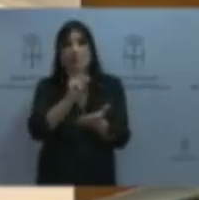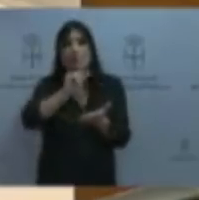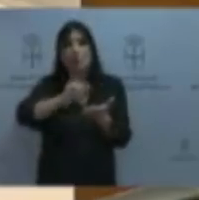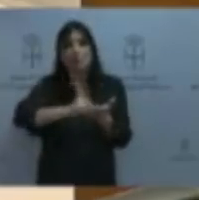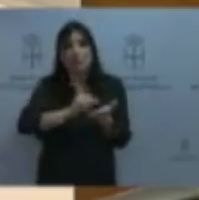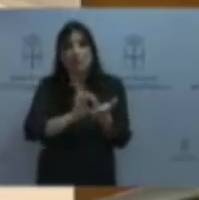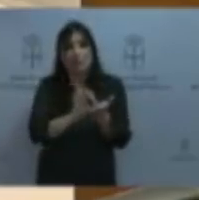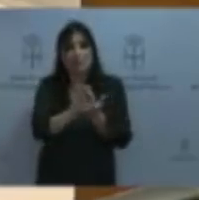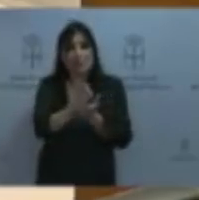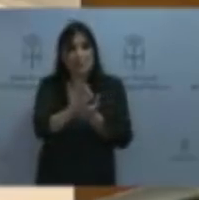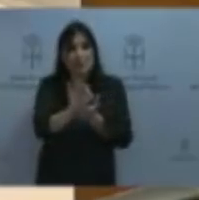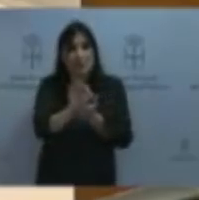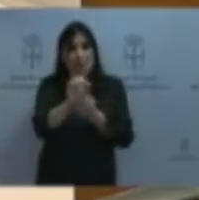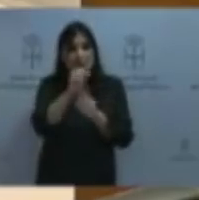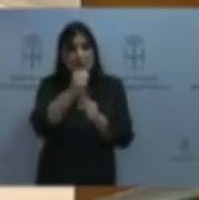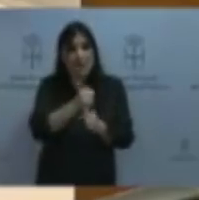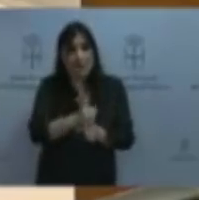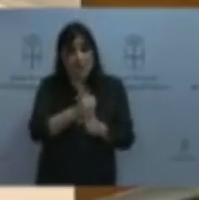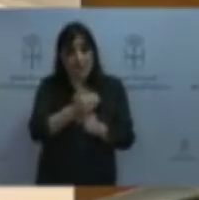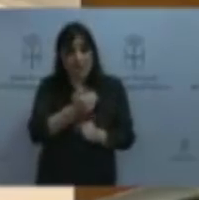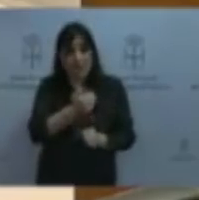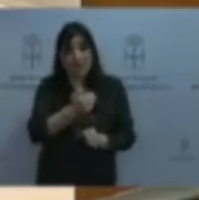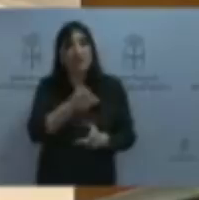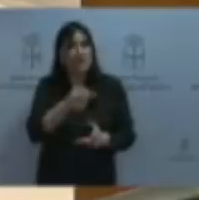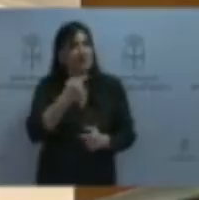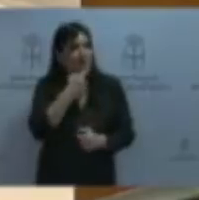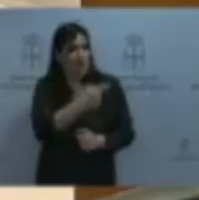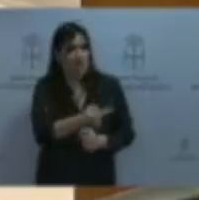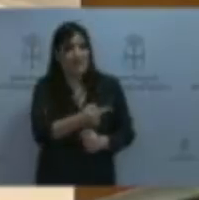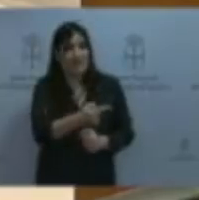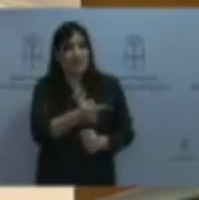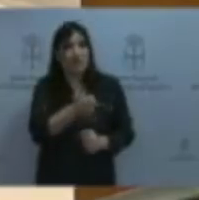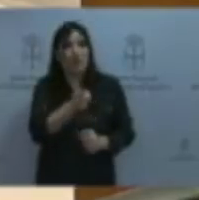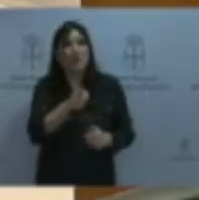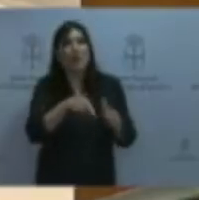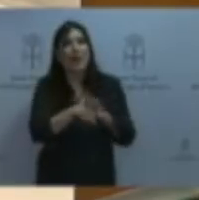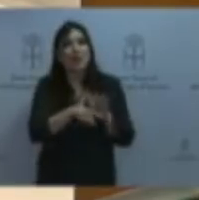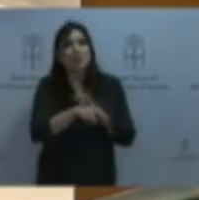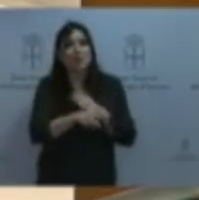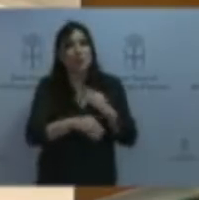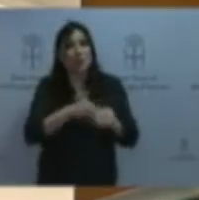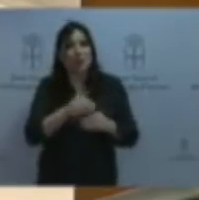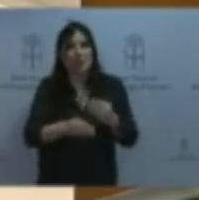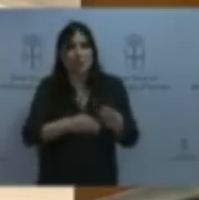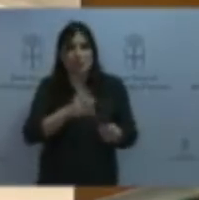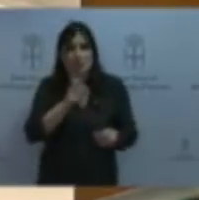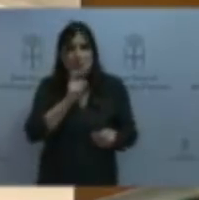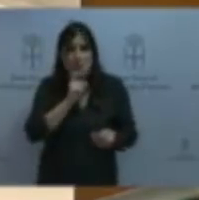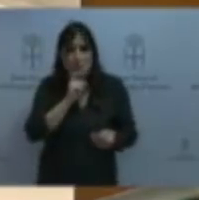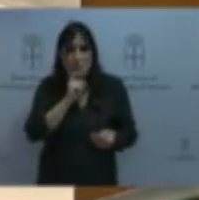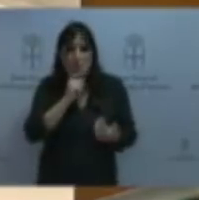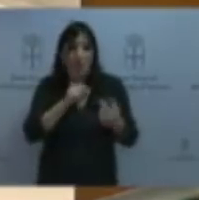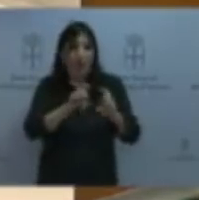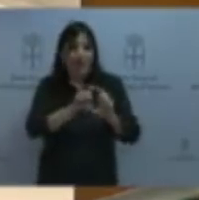decirle, ya hemos tenido ocasión de informarle, las gestiones realizadas ante Liberbank como entidad contratante en